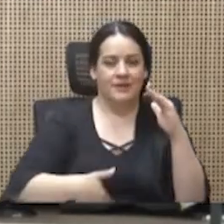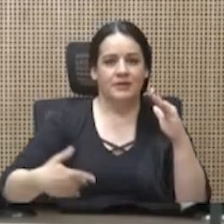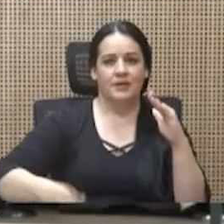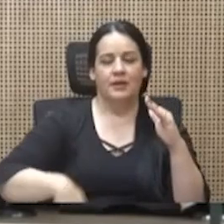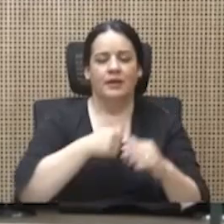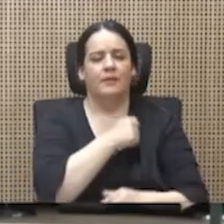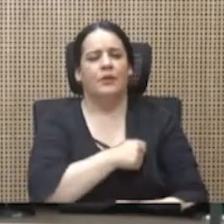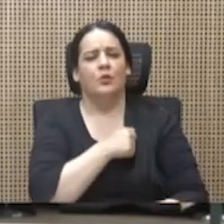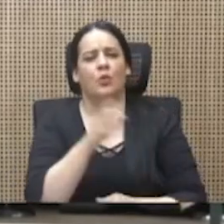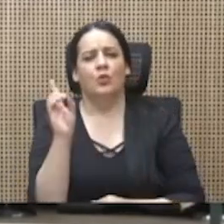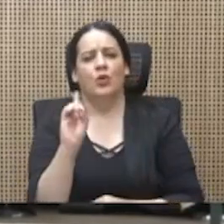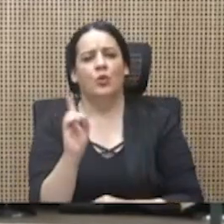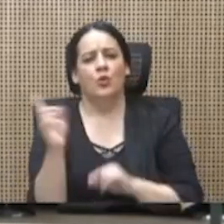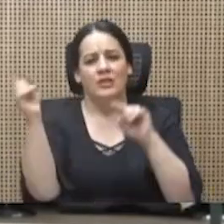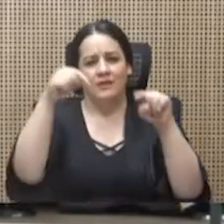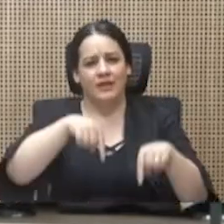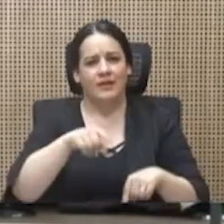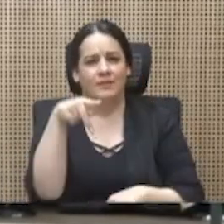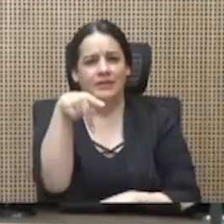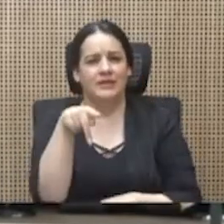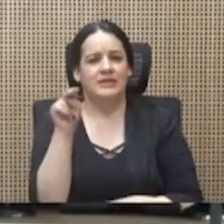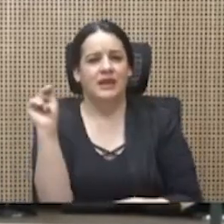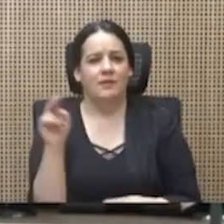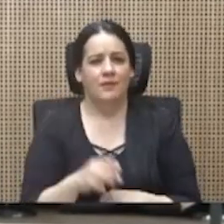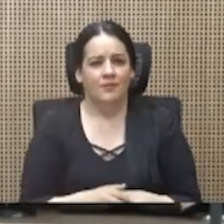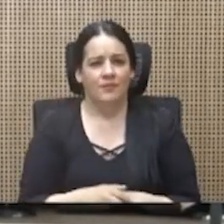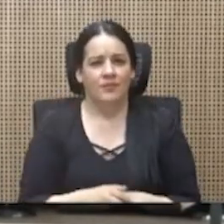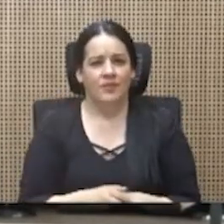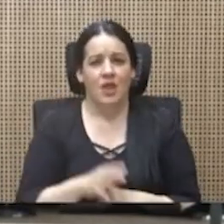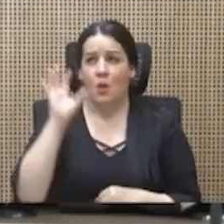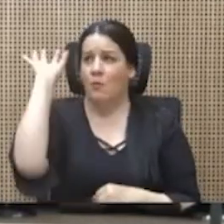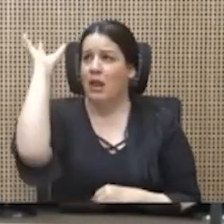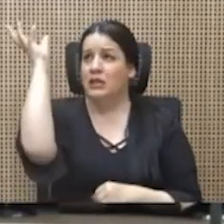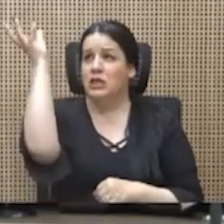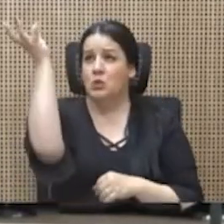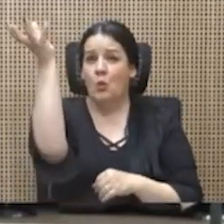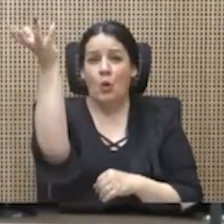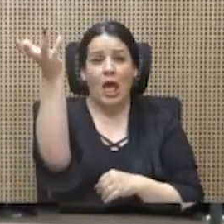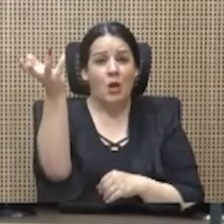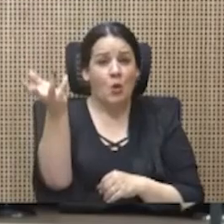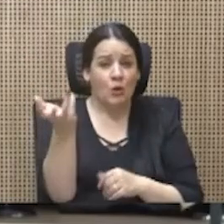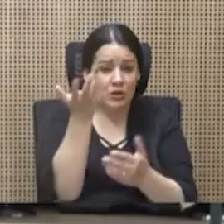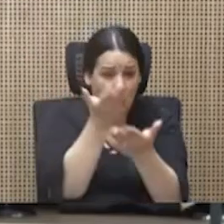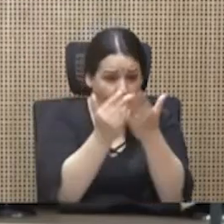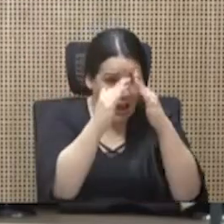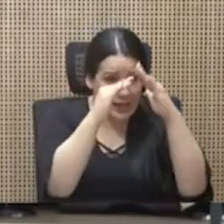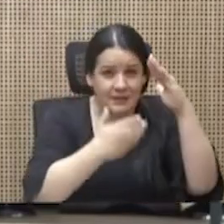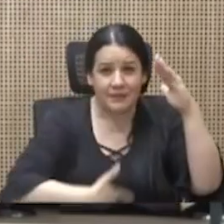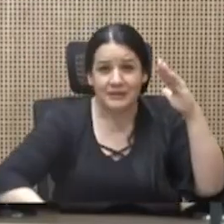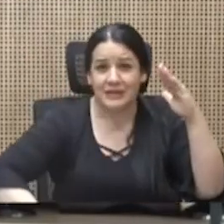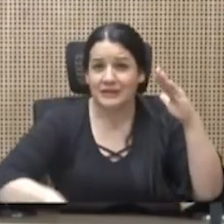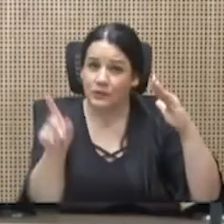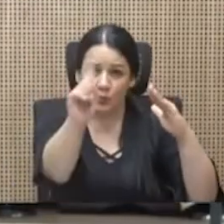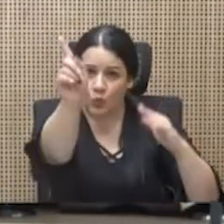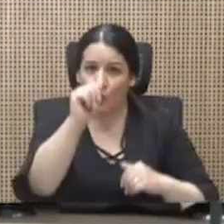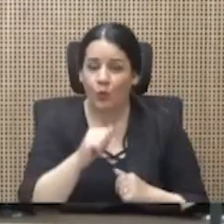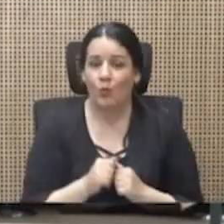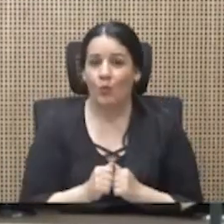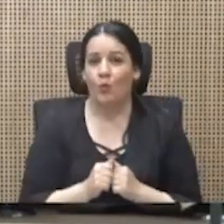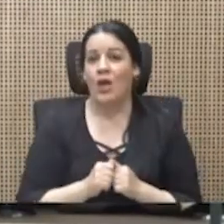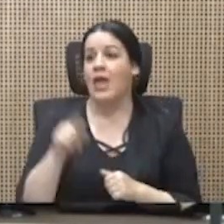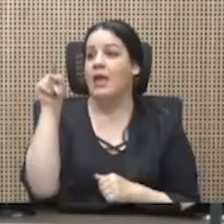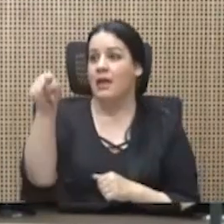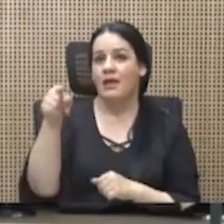dónde viene doña Patricia Navarro? ¿Bajó en un platillo volador en Casa Presidencial? No, no bajó en un platillo volador, era